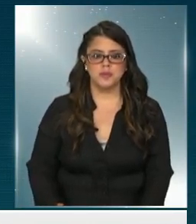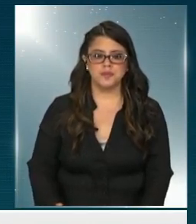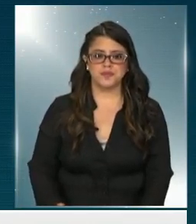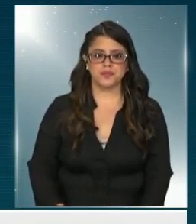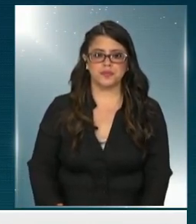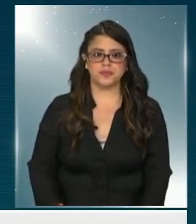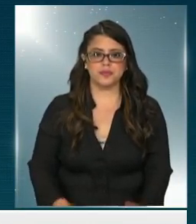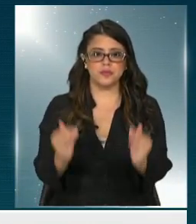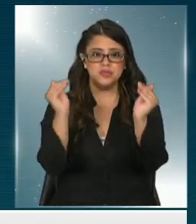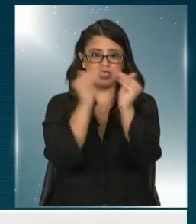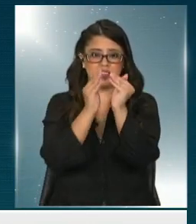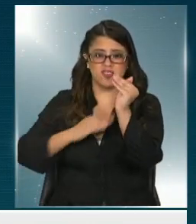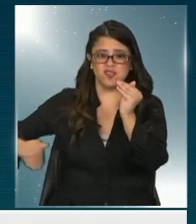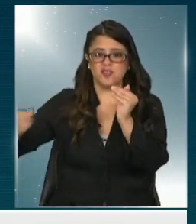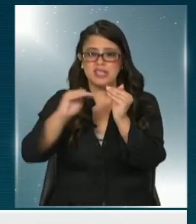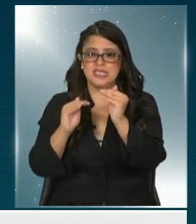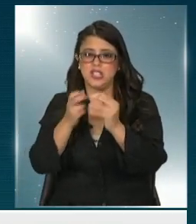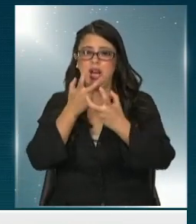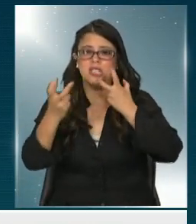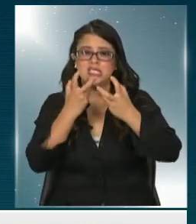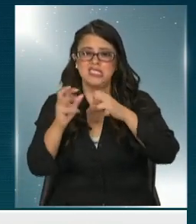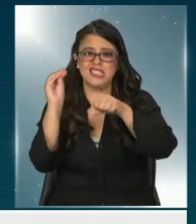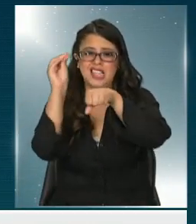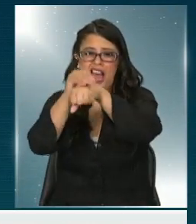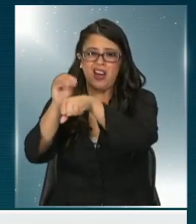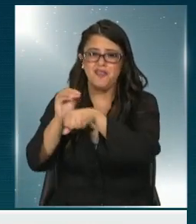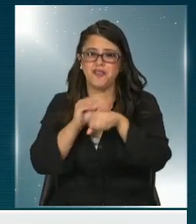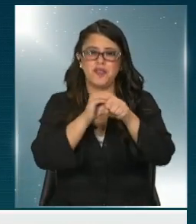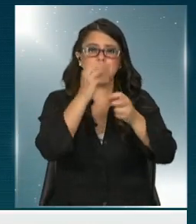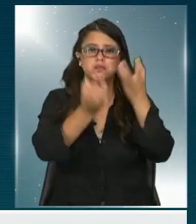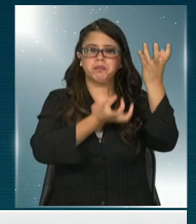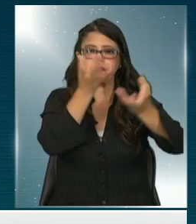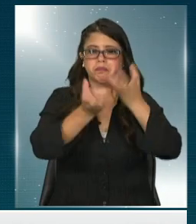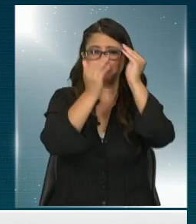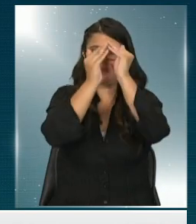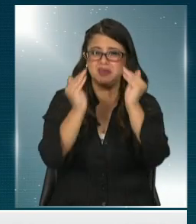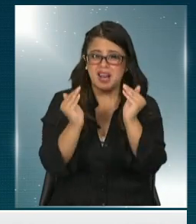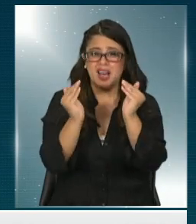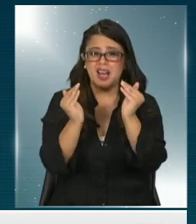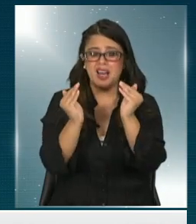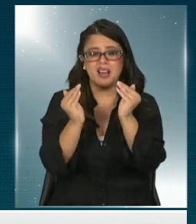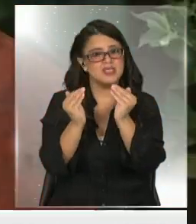Cuando los vecinos advirtieron los gritos y el fuego, ya era tarde.